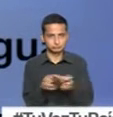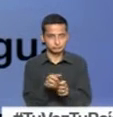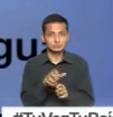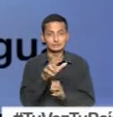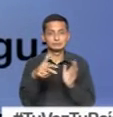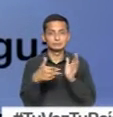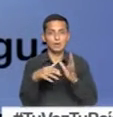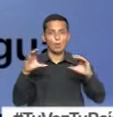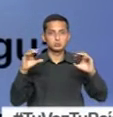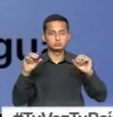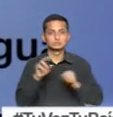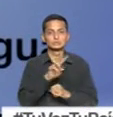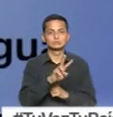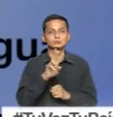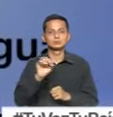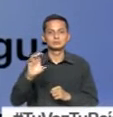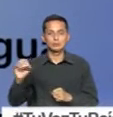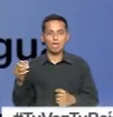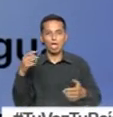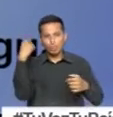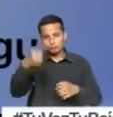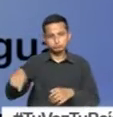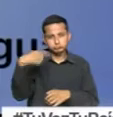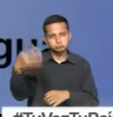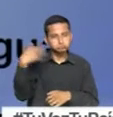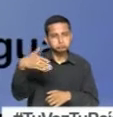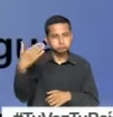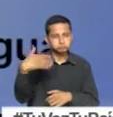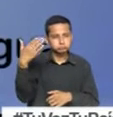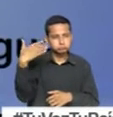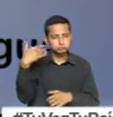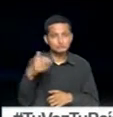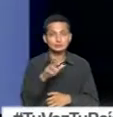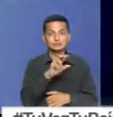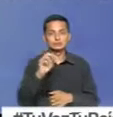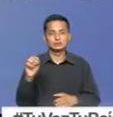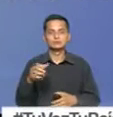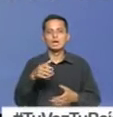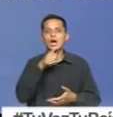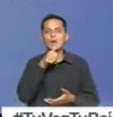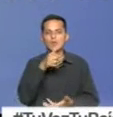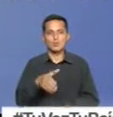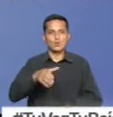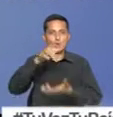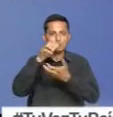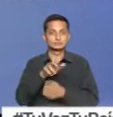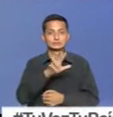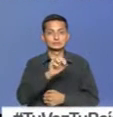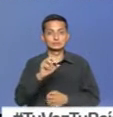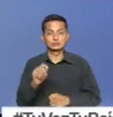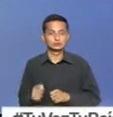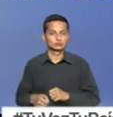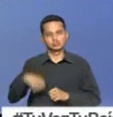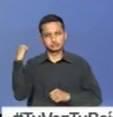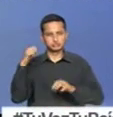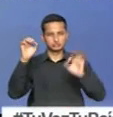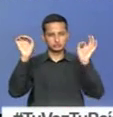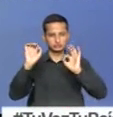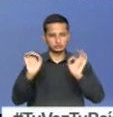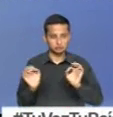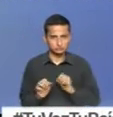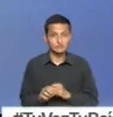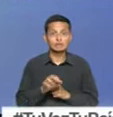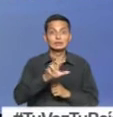colchones, 200 ventiladores, 300 tanques de agua, 300 generadores de electricidad,